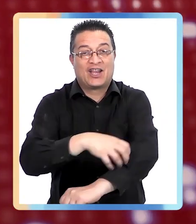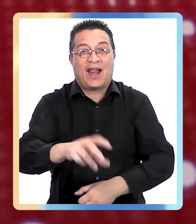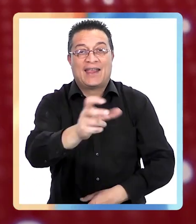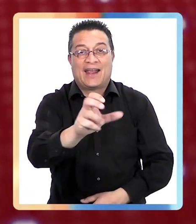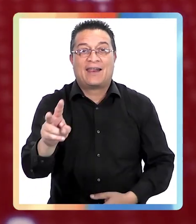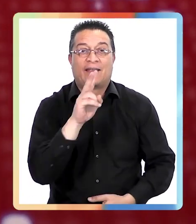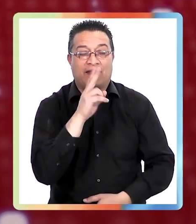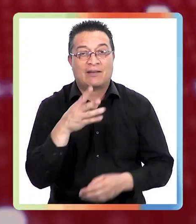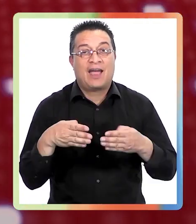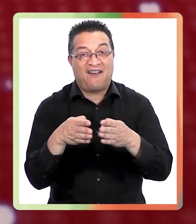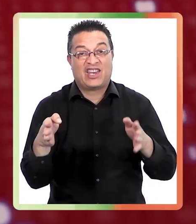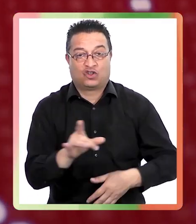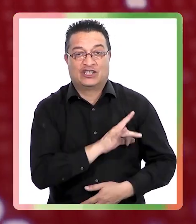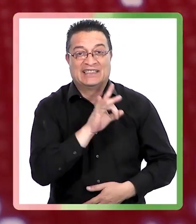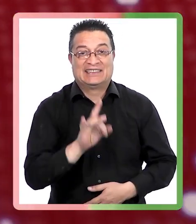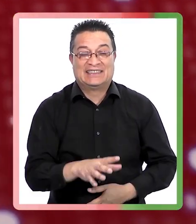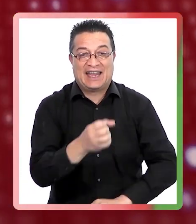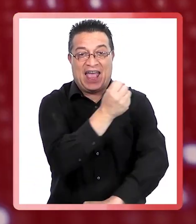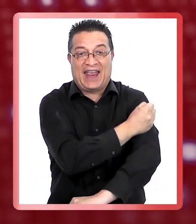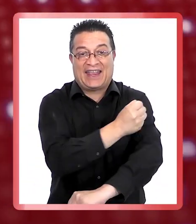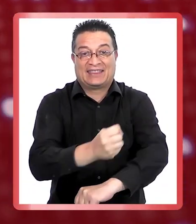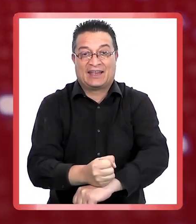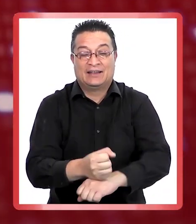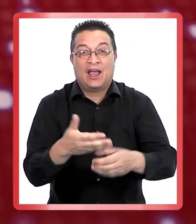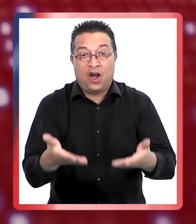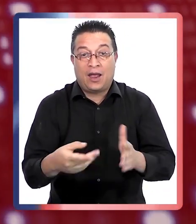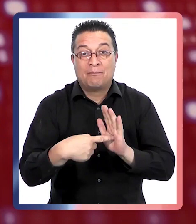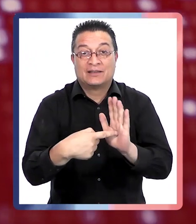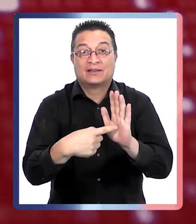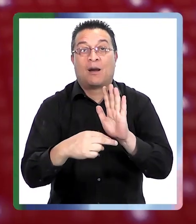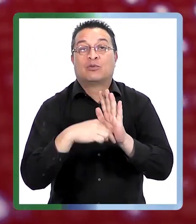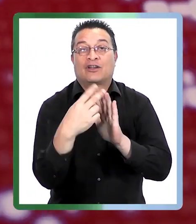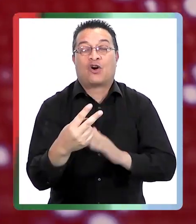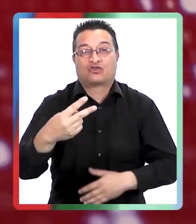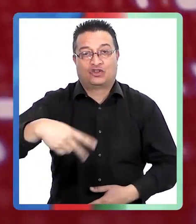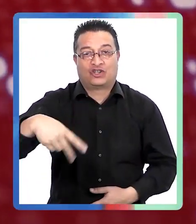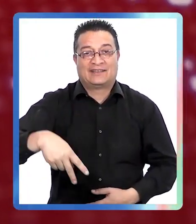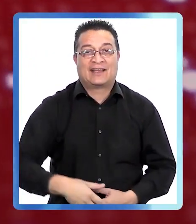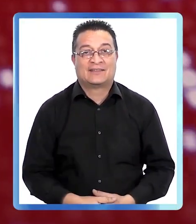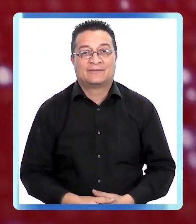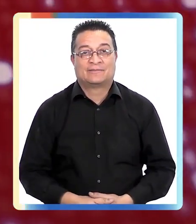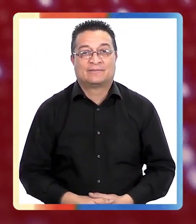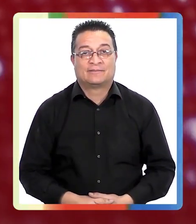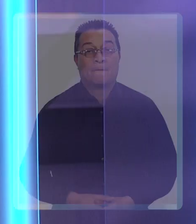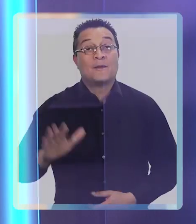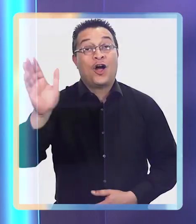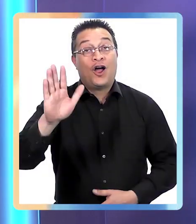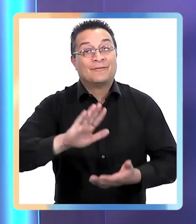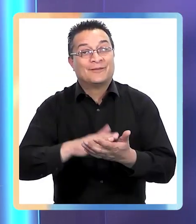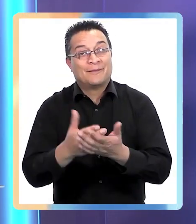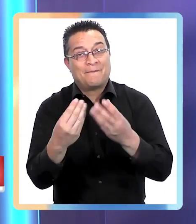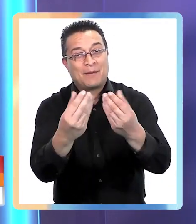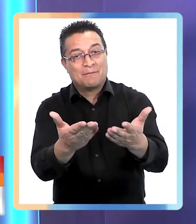Asociación Regional de Canales de Televisión de Señal Abierta de Chile, Arcatel, presenta Portavoz Noticias.